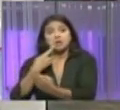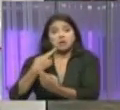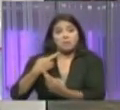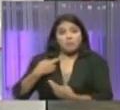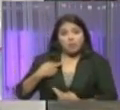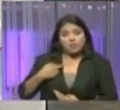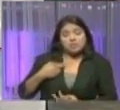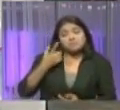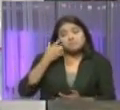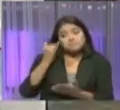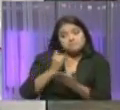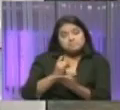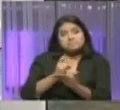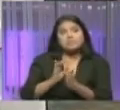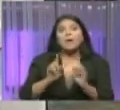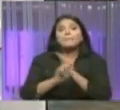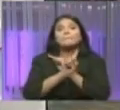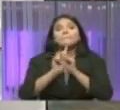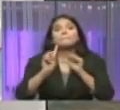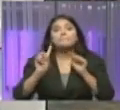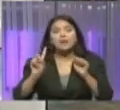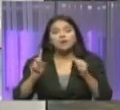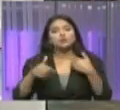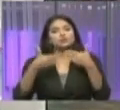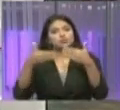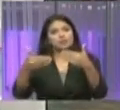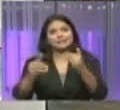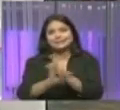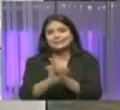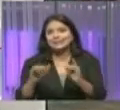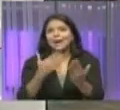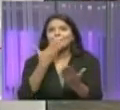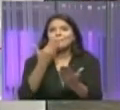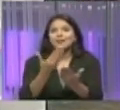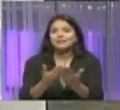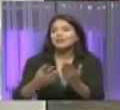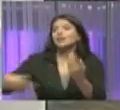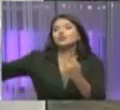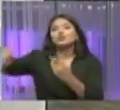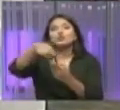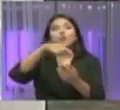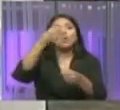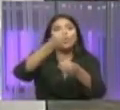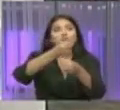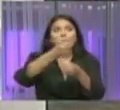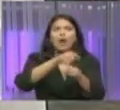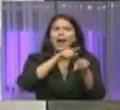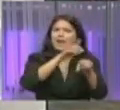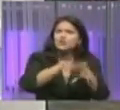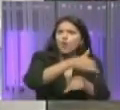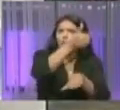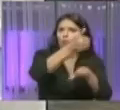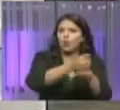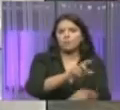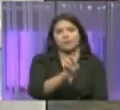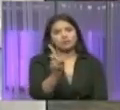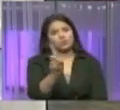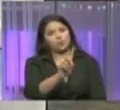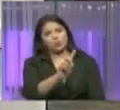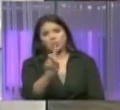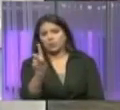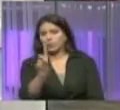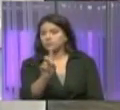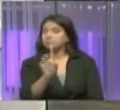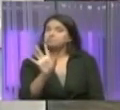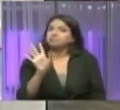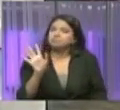General. Pero he adelantado y he pedido la nómina de trabajadores, que no tienen la culpa, y de obreros. Por